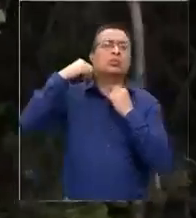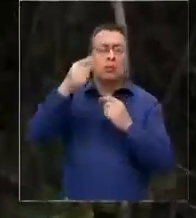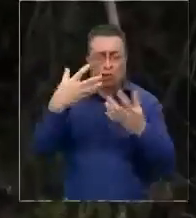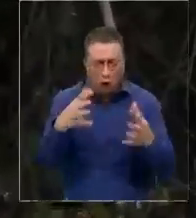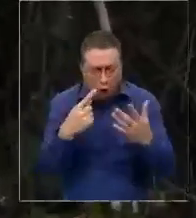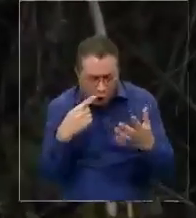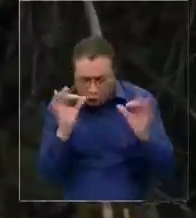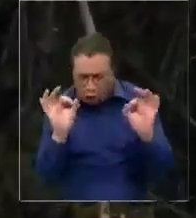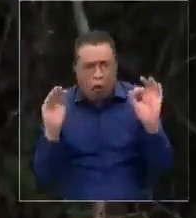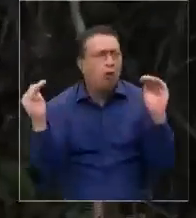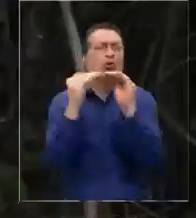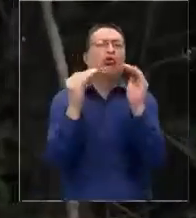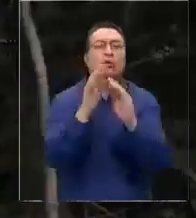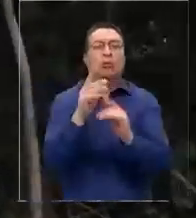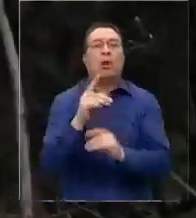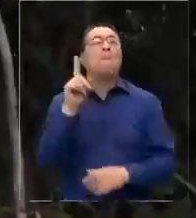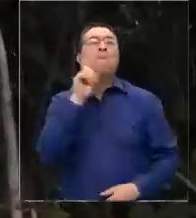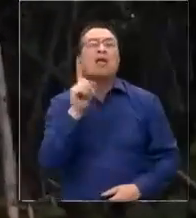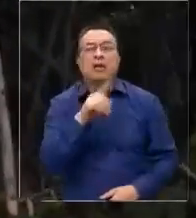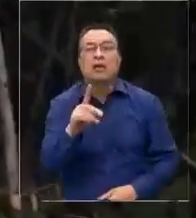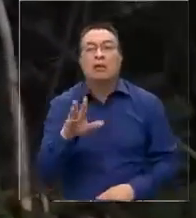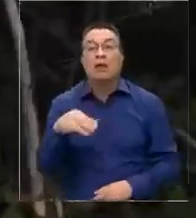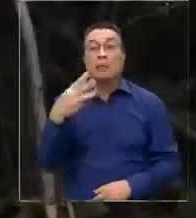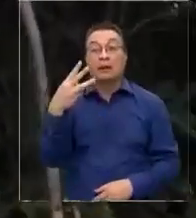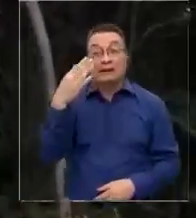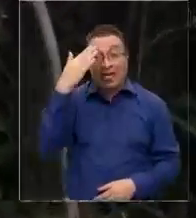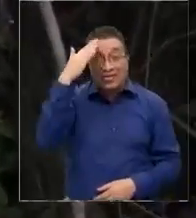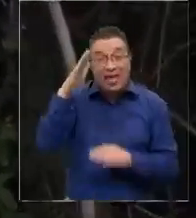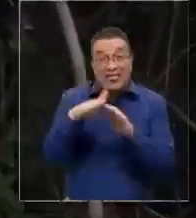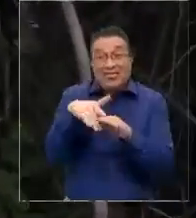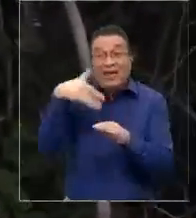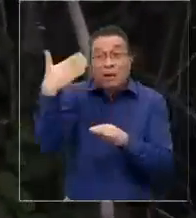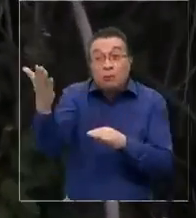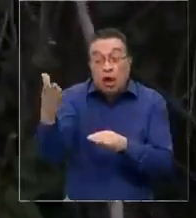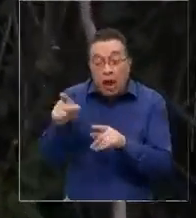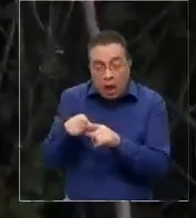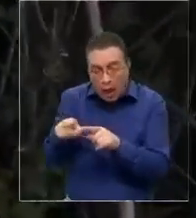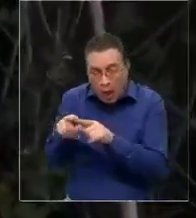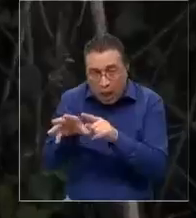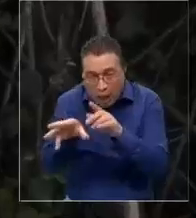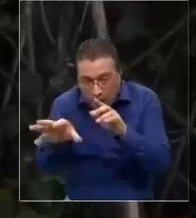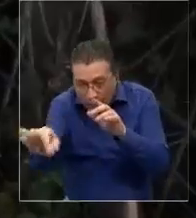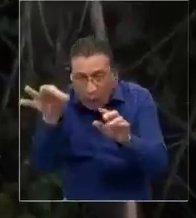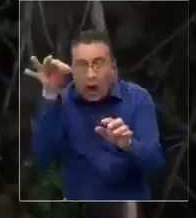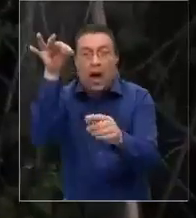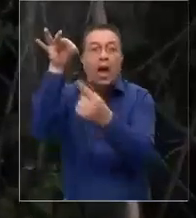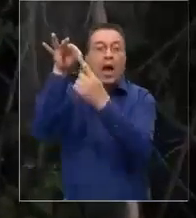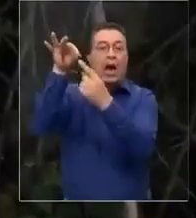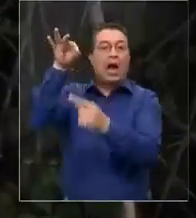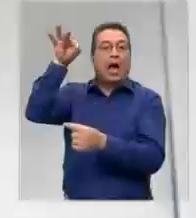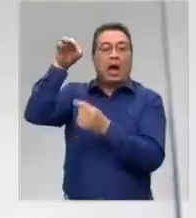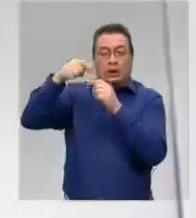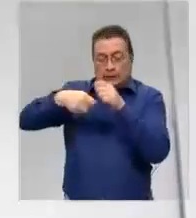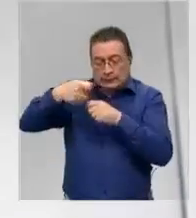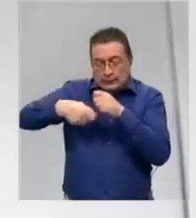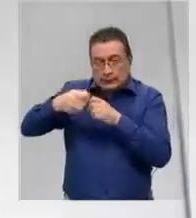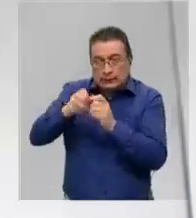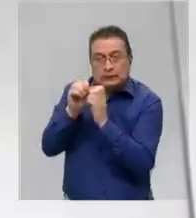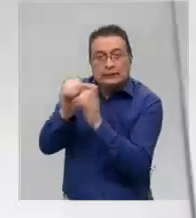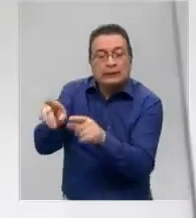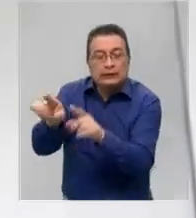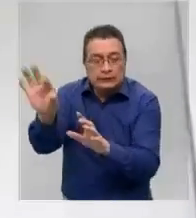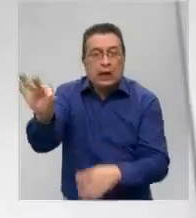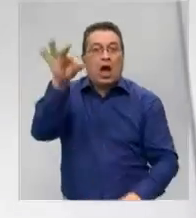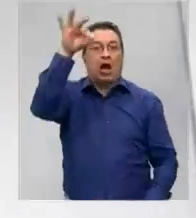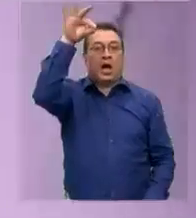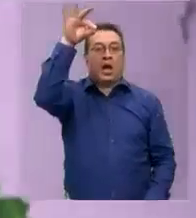manos. Como los 3 días después pillé la correita ahí. La habían metido entre medio. Allá para adentro, botá. Enrolladita. Bien